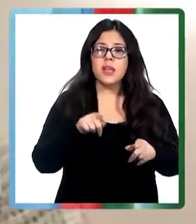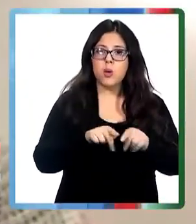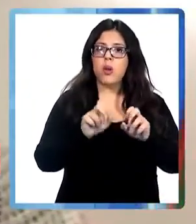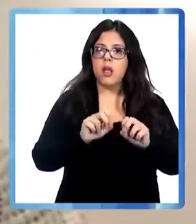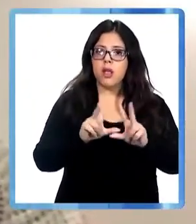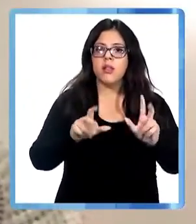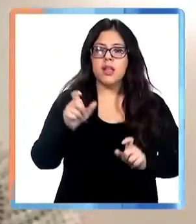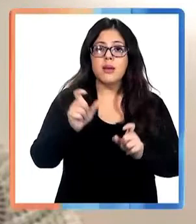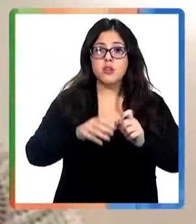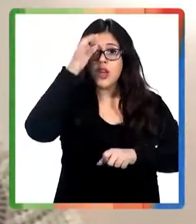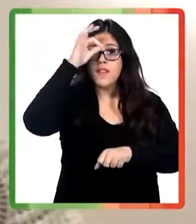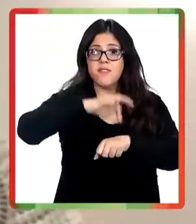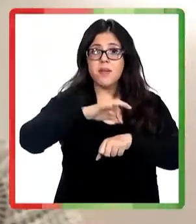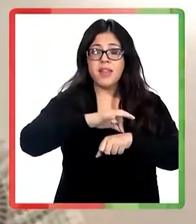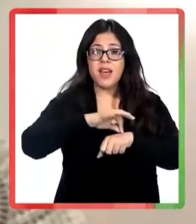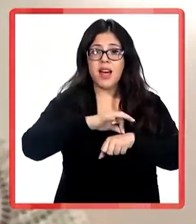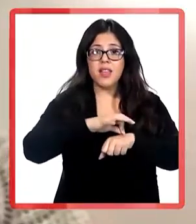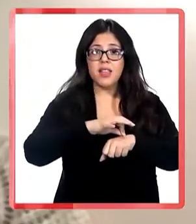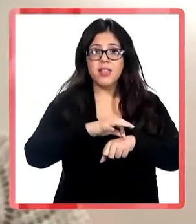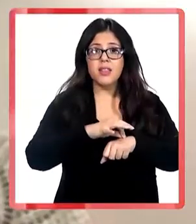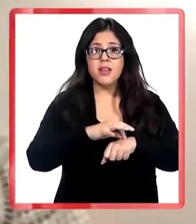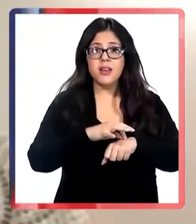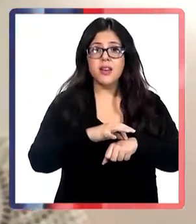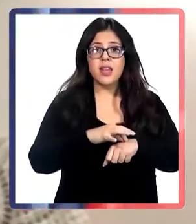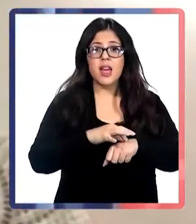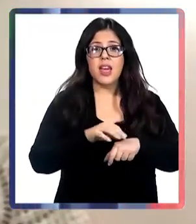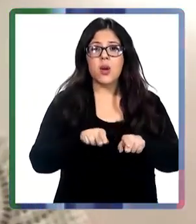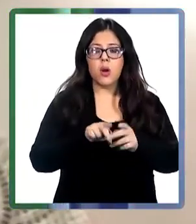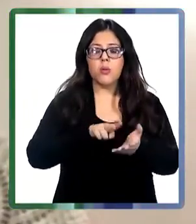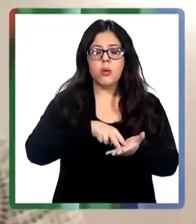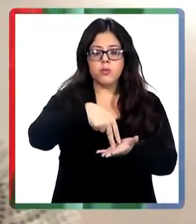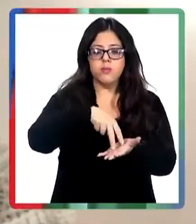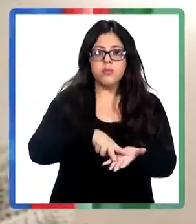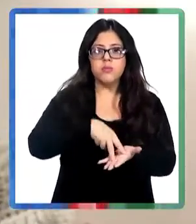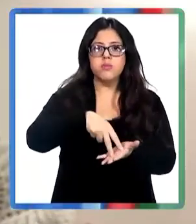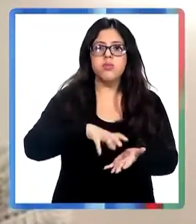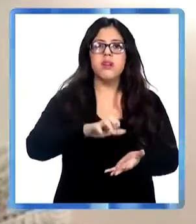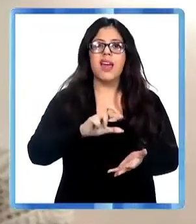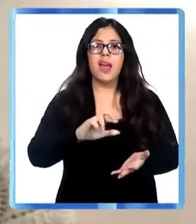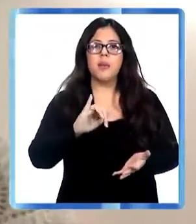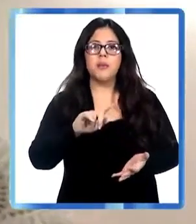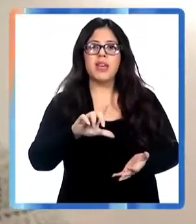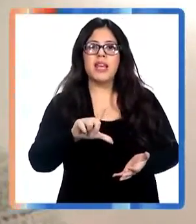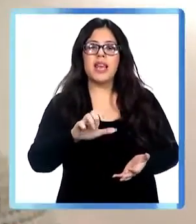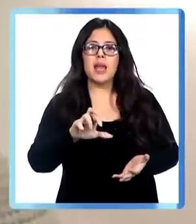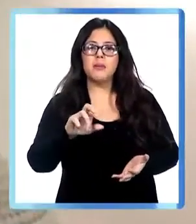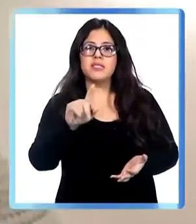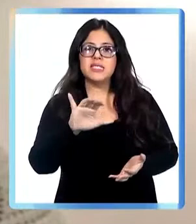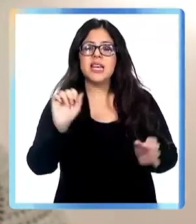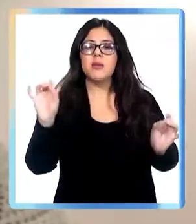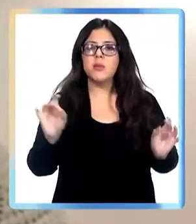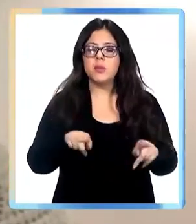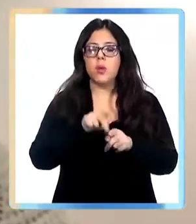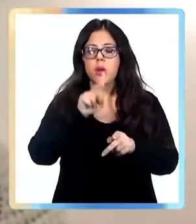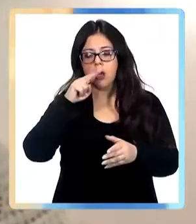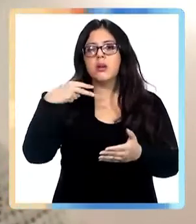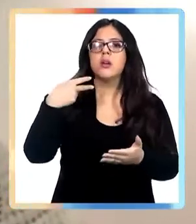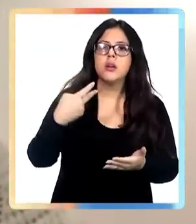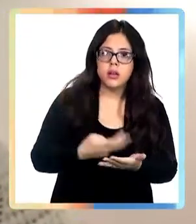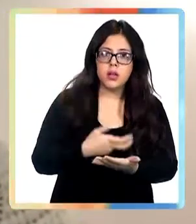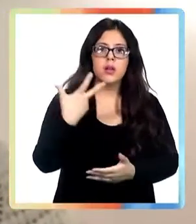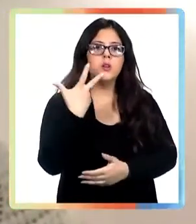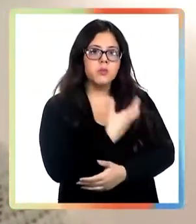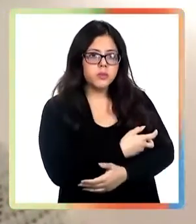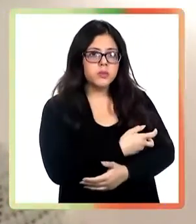aquellos pacientes que tengan una patología tipo epilepsia, tipo convulsiones, que pueden descompensarse por la